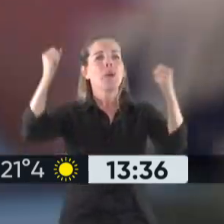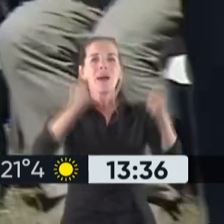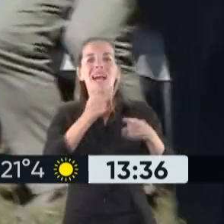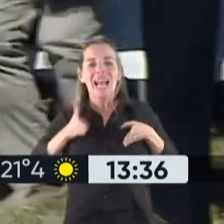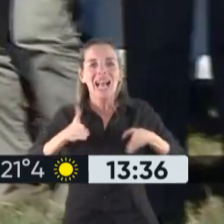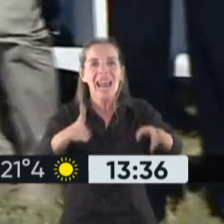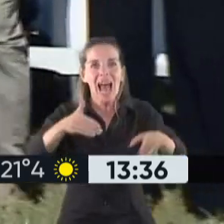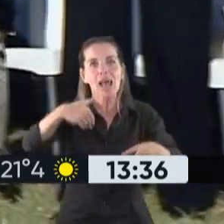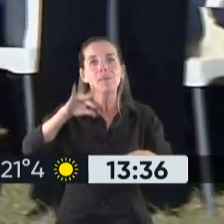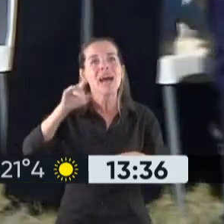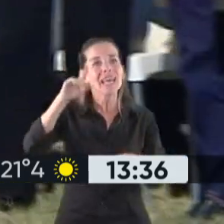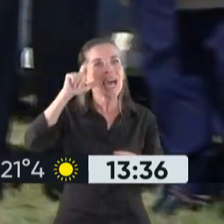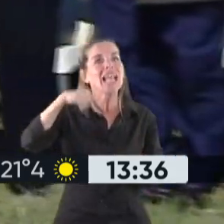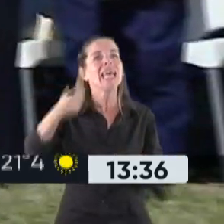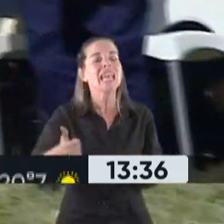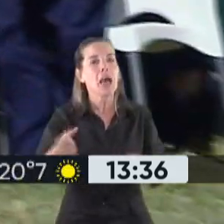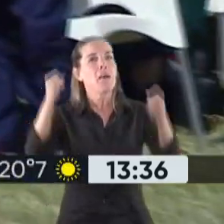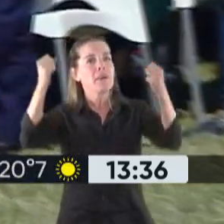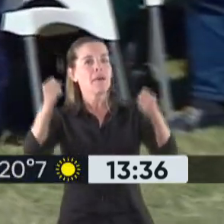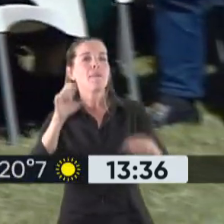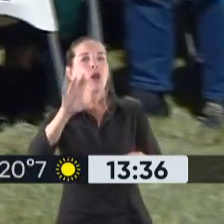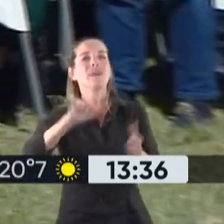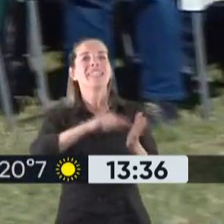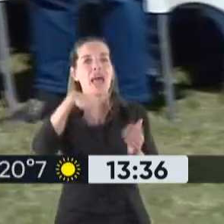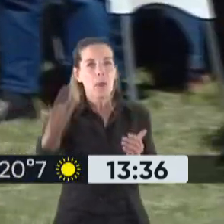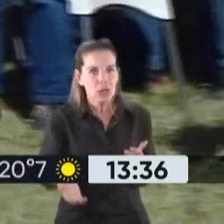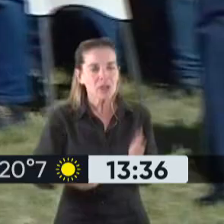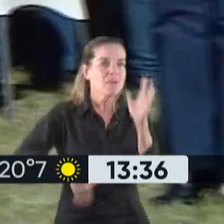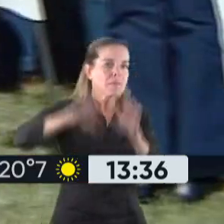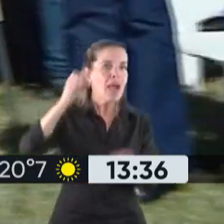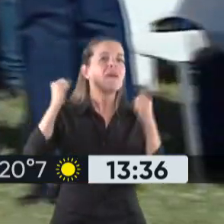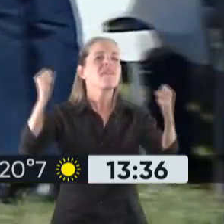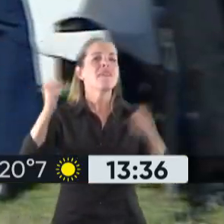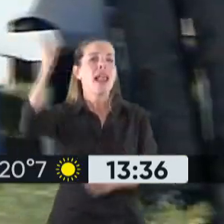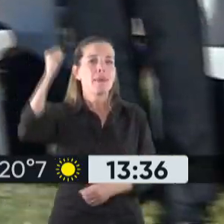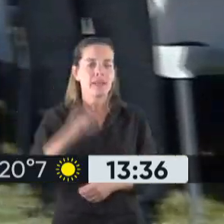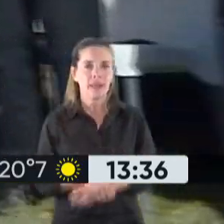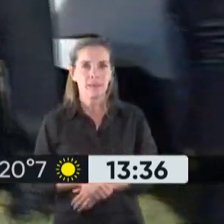Magdalena! ¡Viva la provincia de Buenos Aires! Y por sobre todas las cosas, ¡viva la patria!